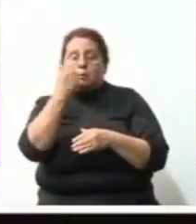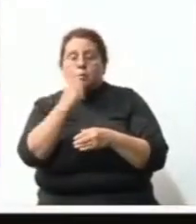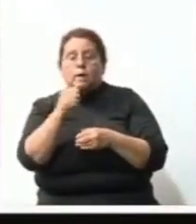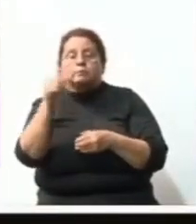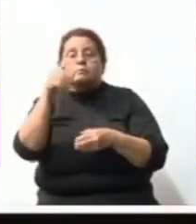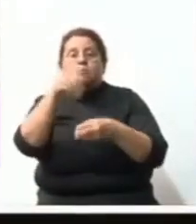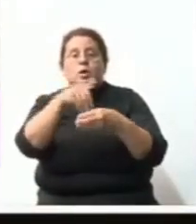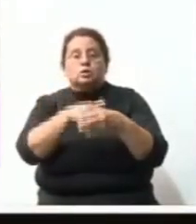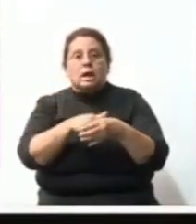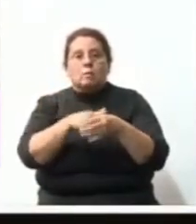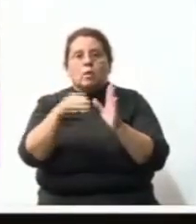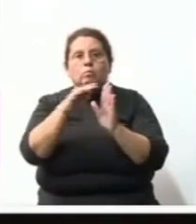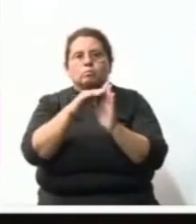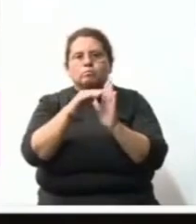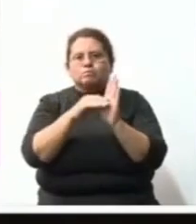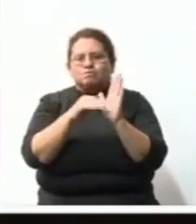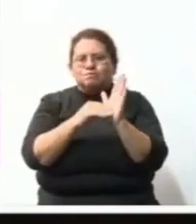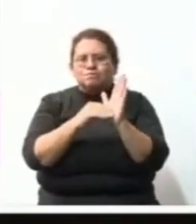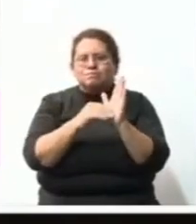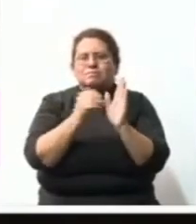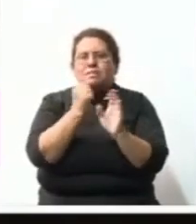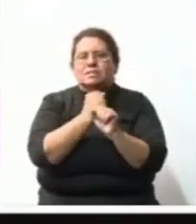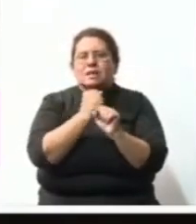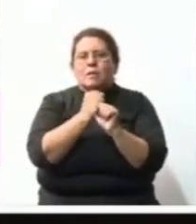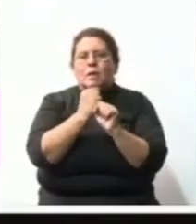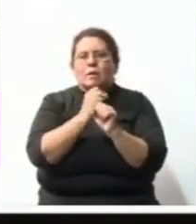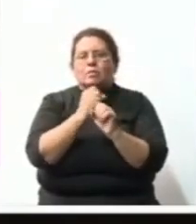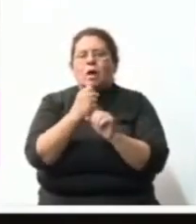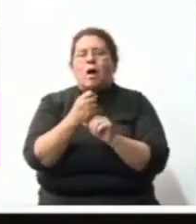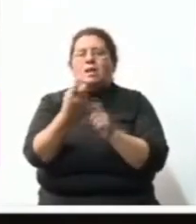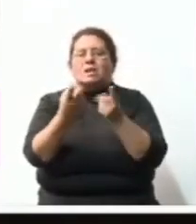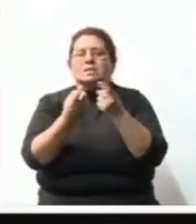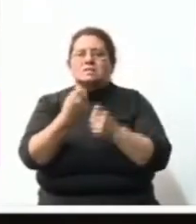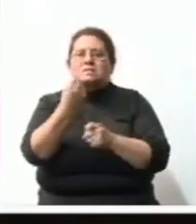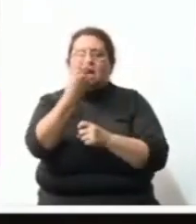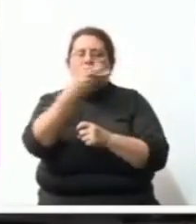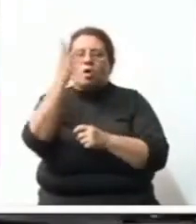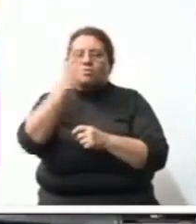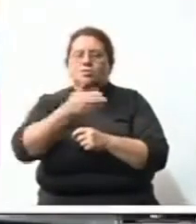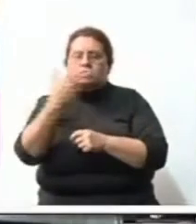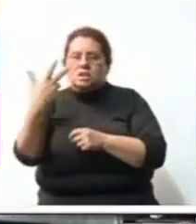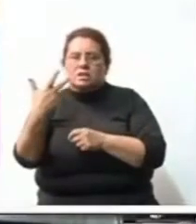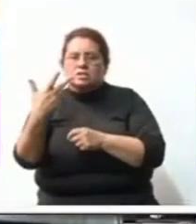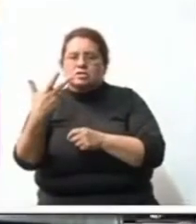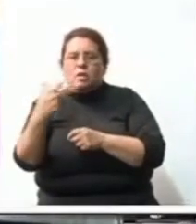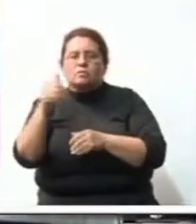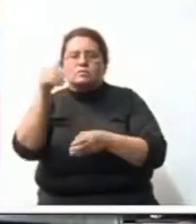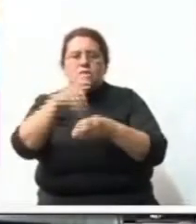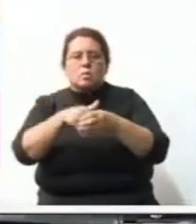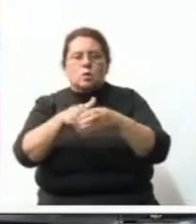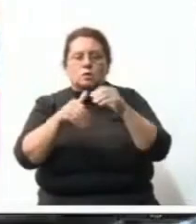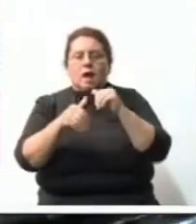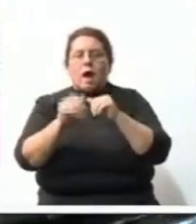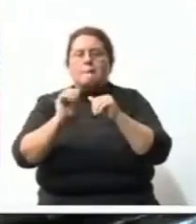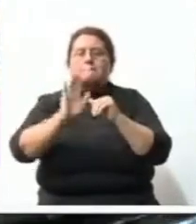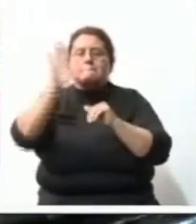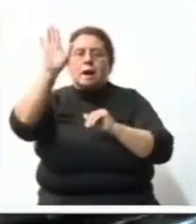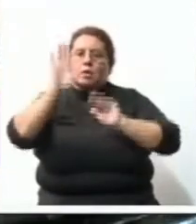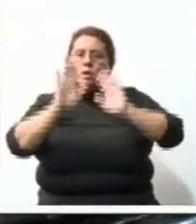el pan de labor que requiere dos tercios de los votos emitidos de los presentes se vota mano asada